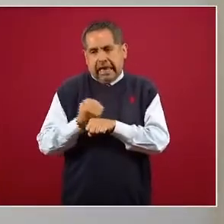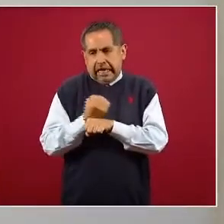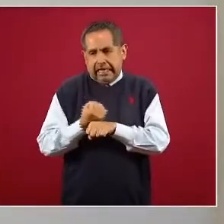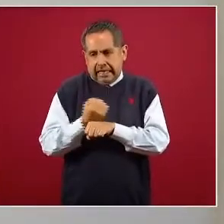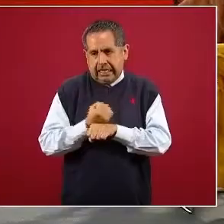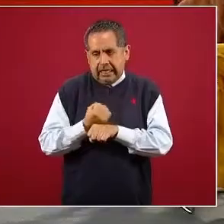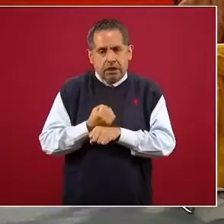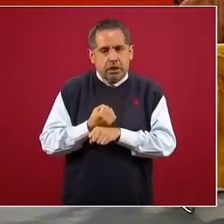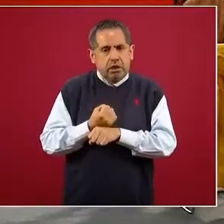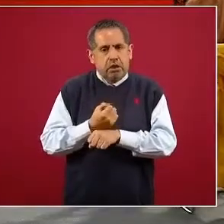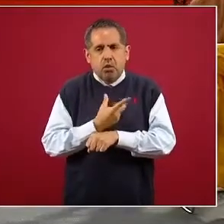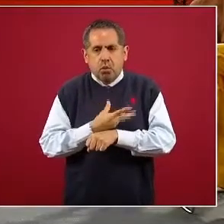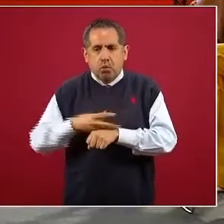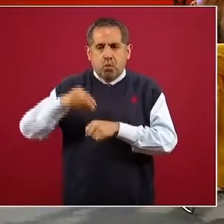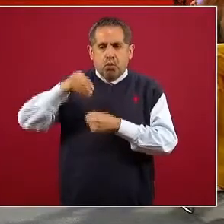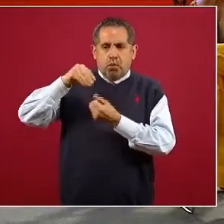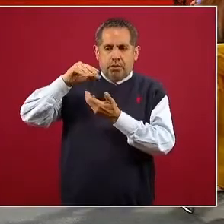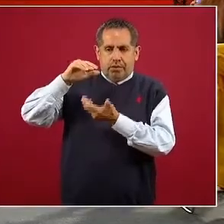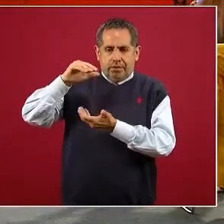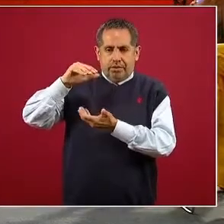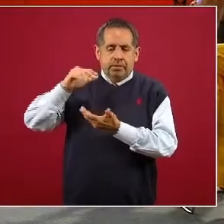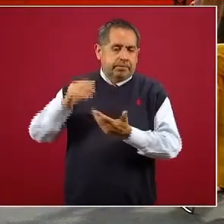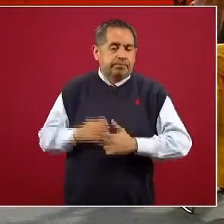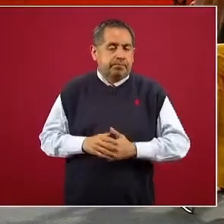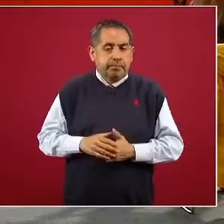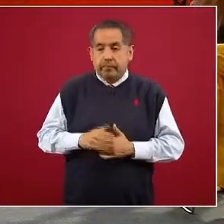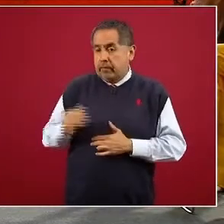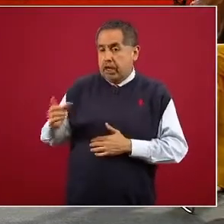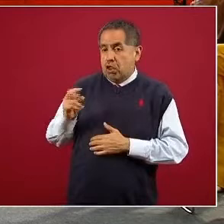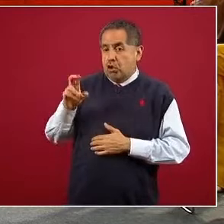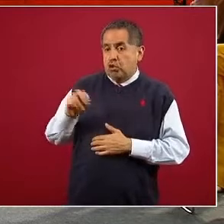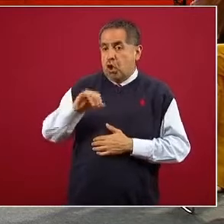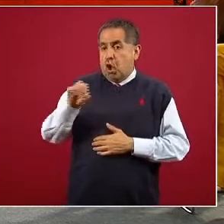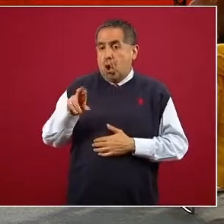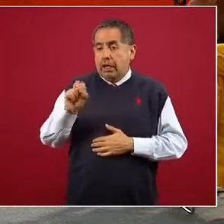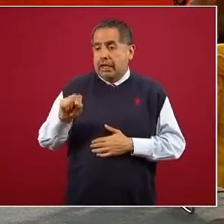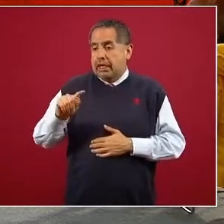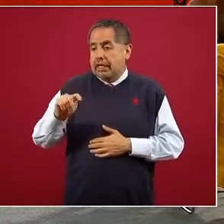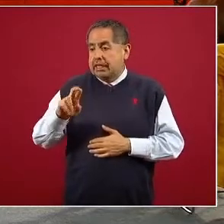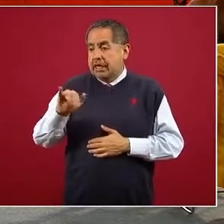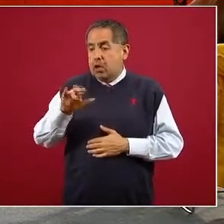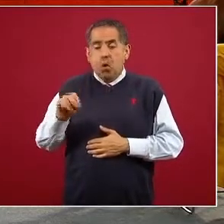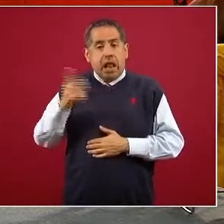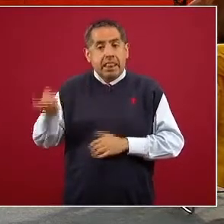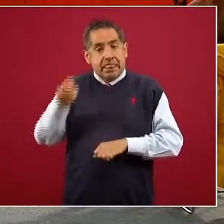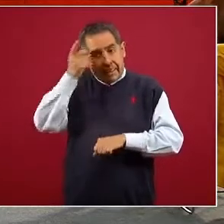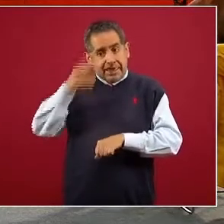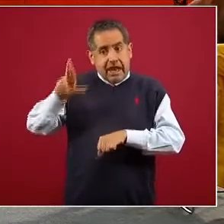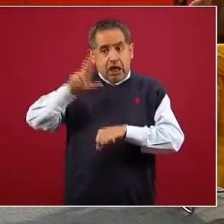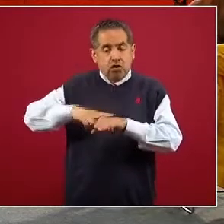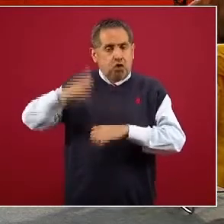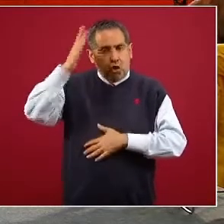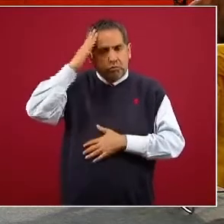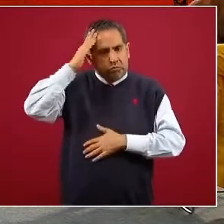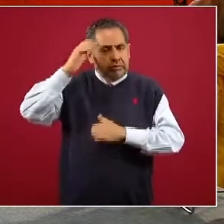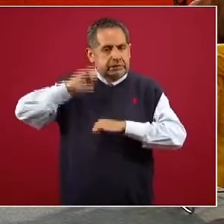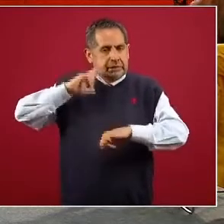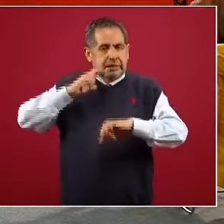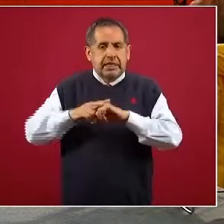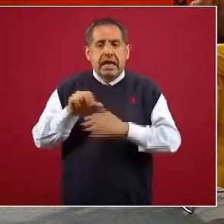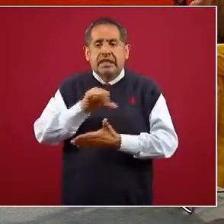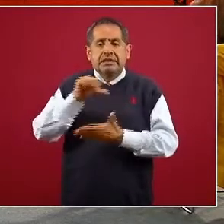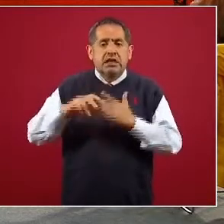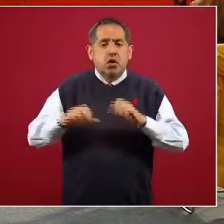persona más autorizada para ello, que es el doctor Jorge Trejo Gómora, quien es el director general del Centro